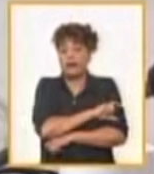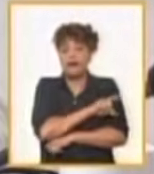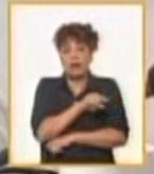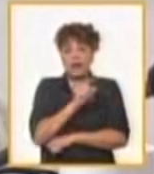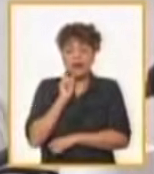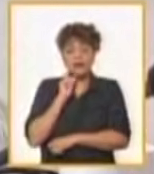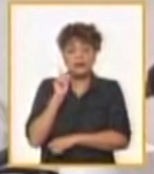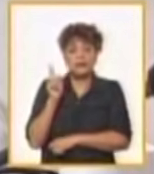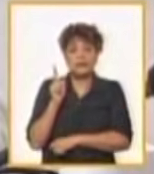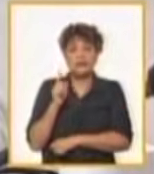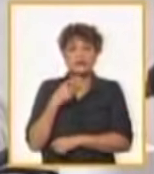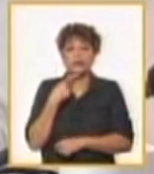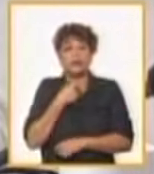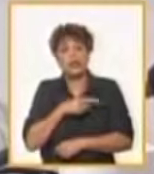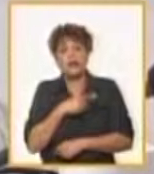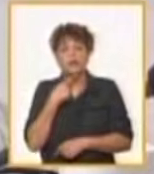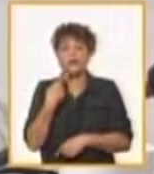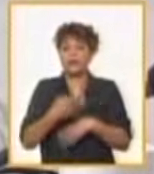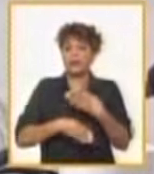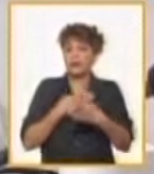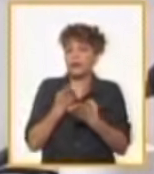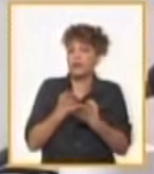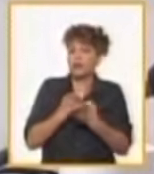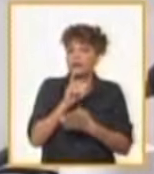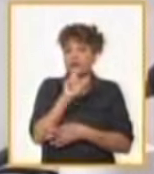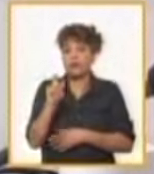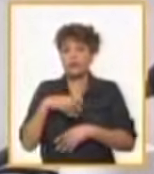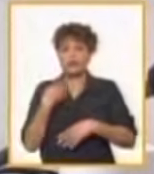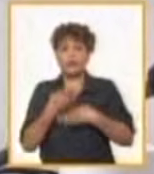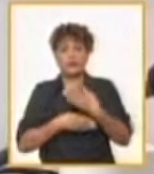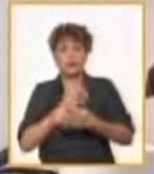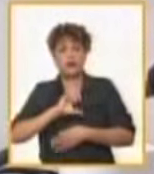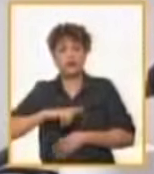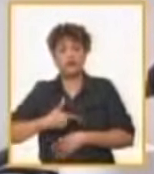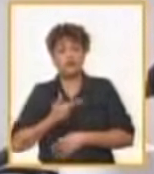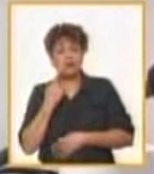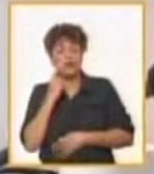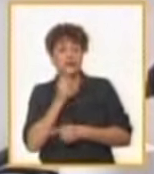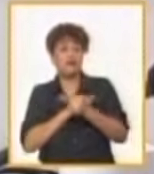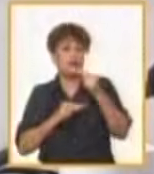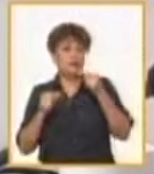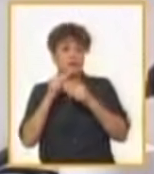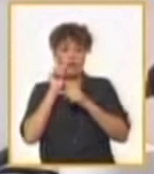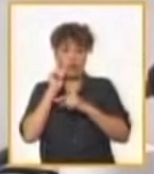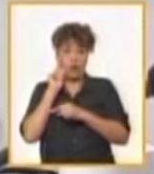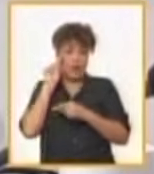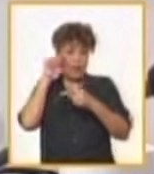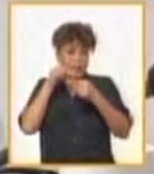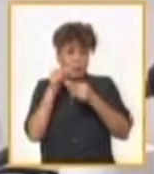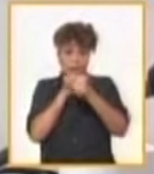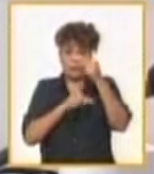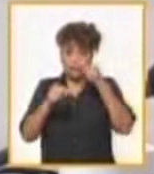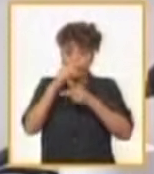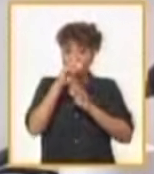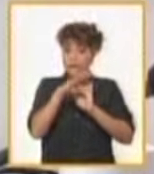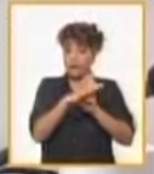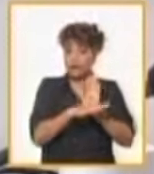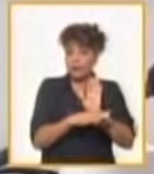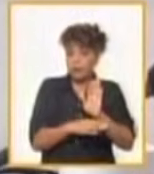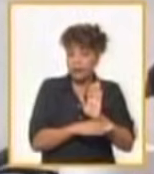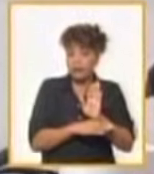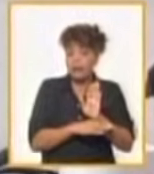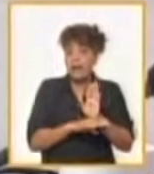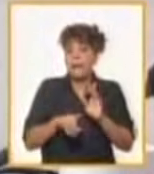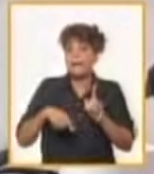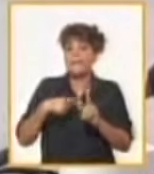de la educación, el problema de la cultura, estaba en el centro mismo de ese programa y de las medidas que se pondrían